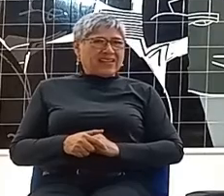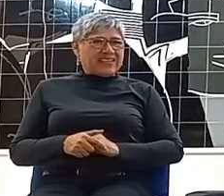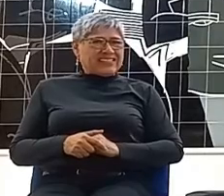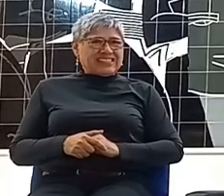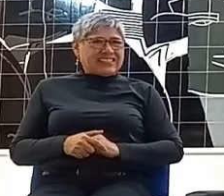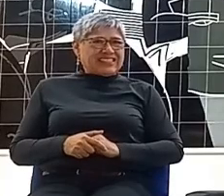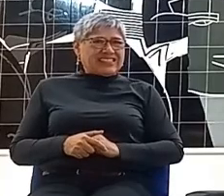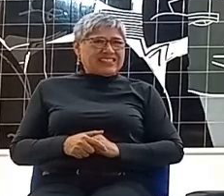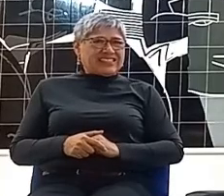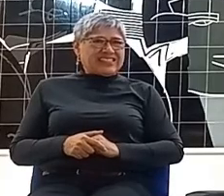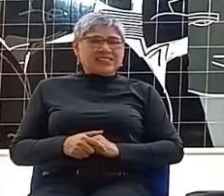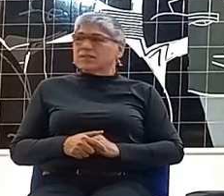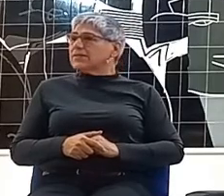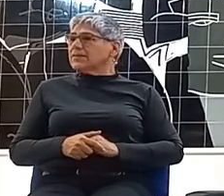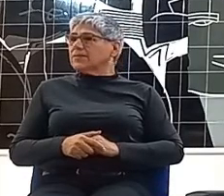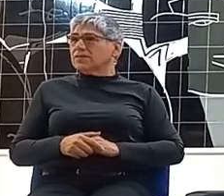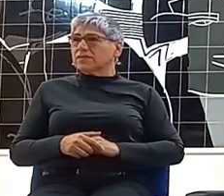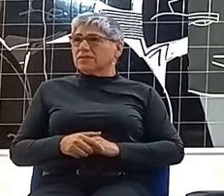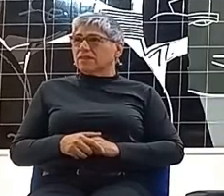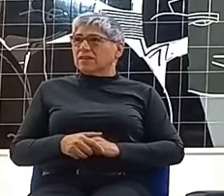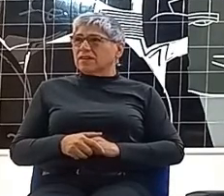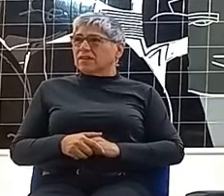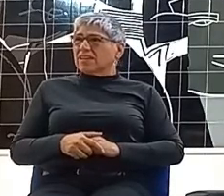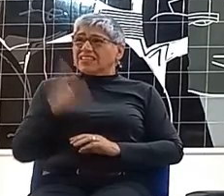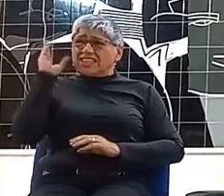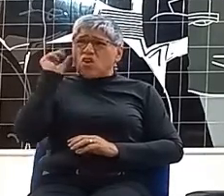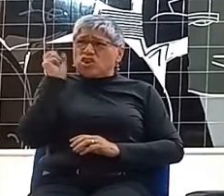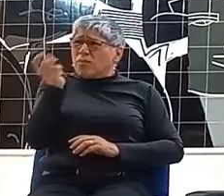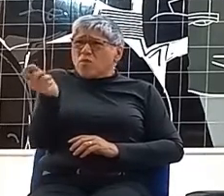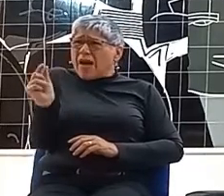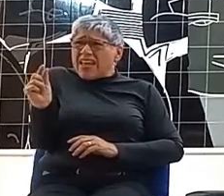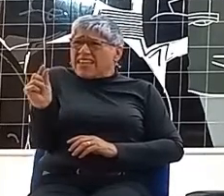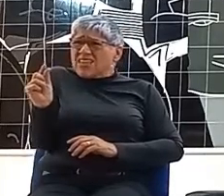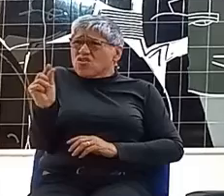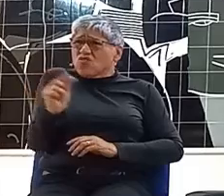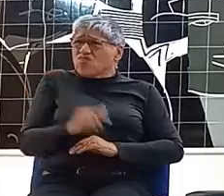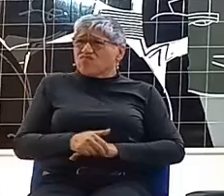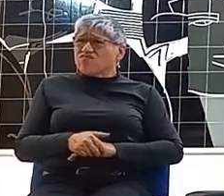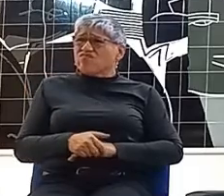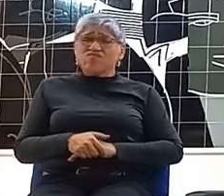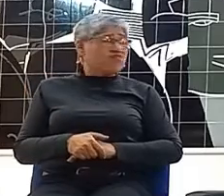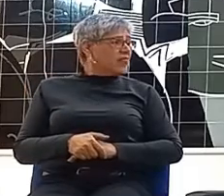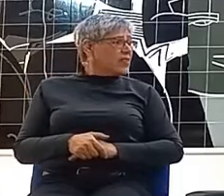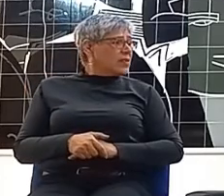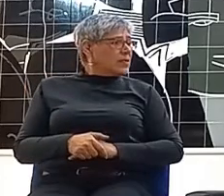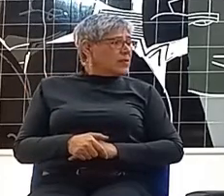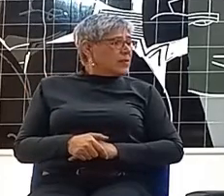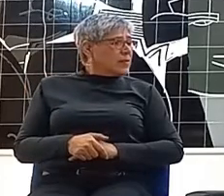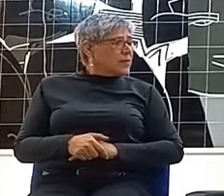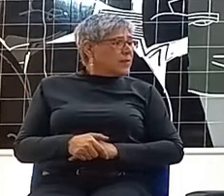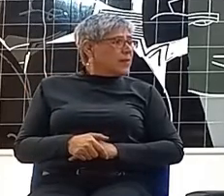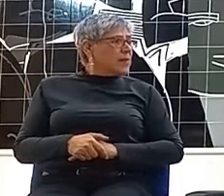90. Pero ese escritor pereirano vivía con su mamá y vivía.